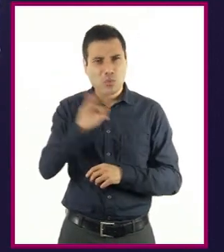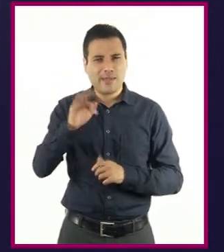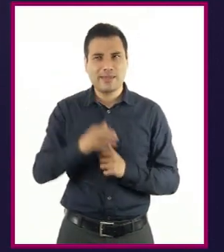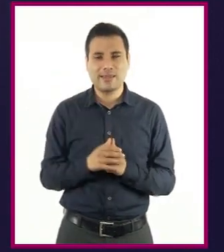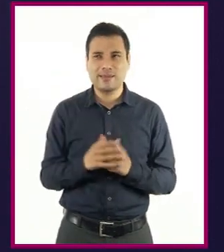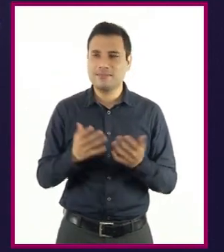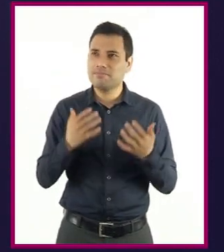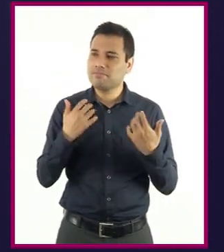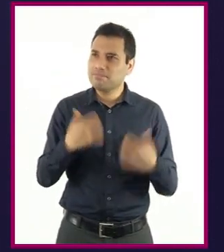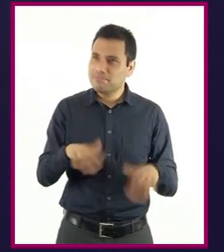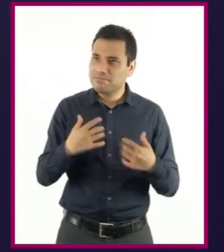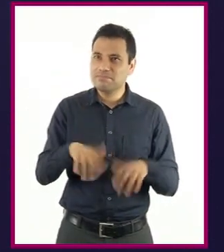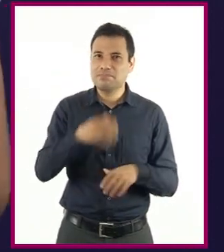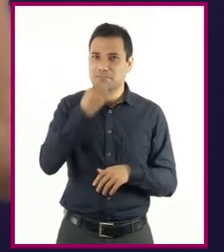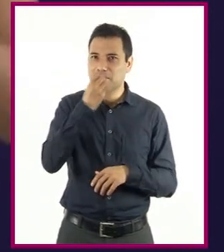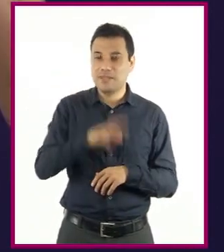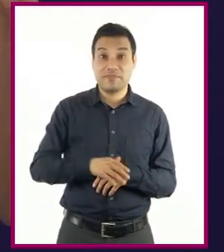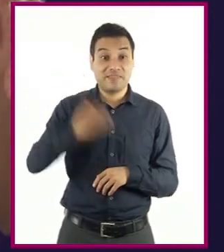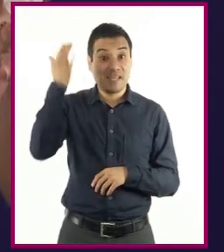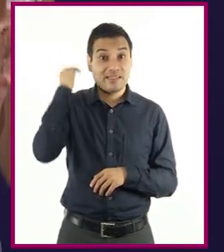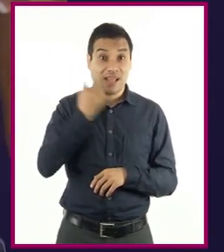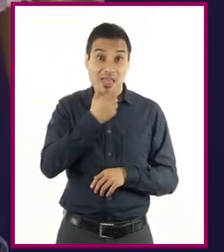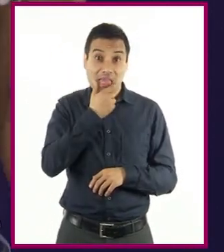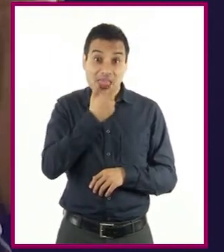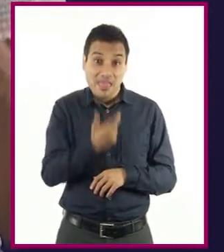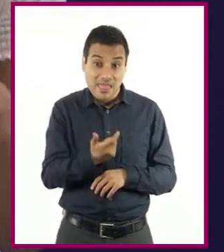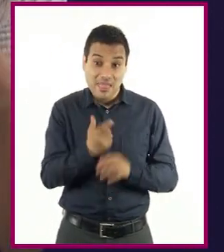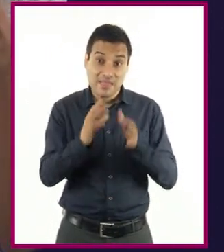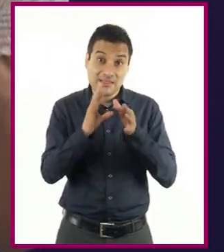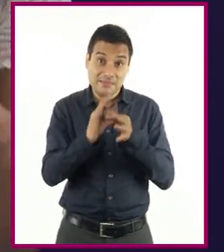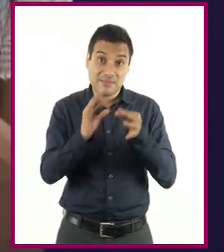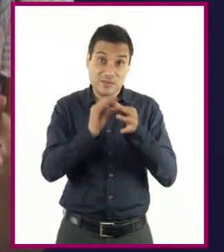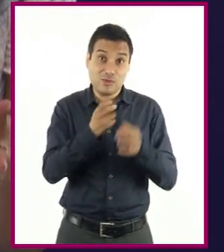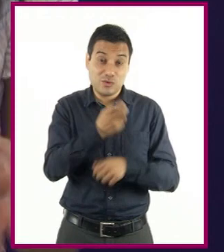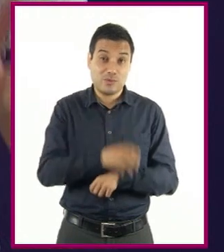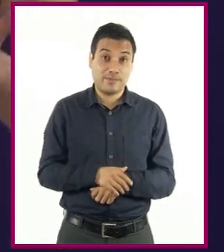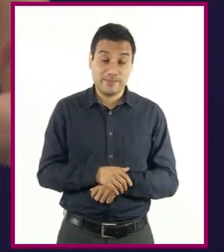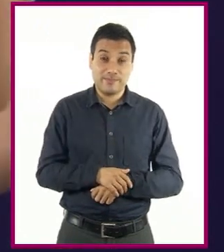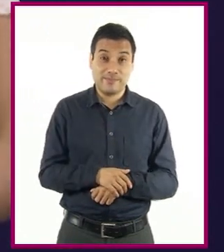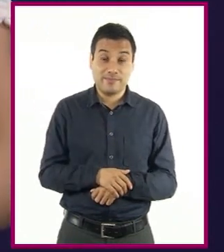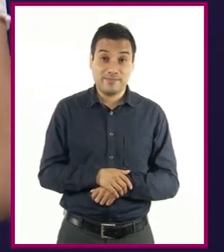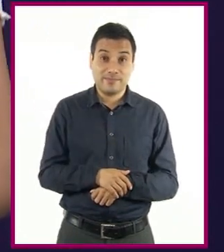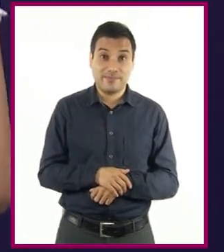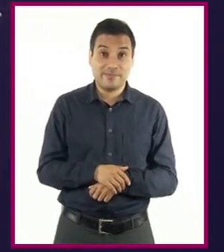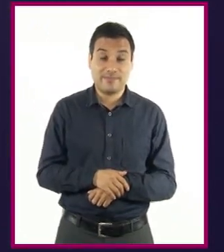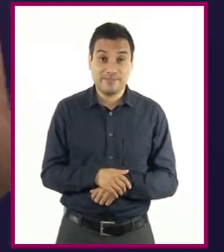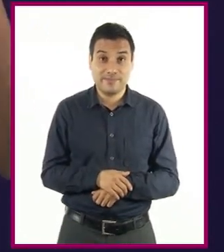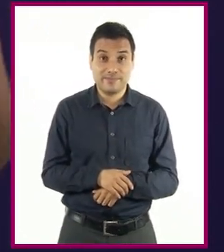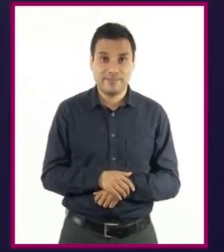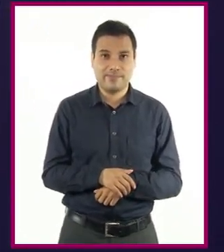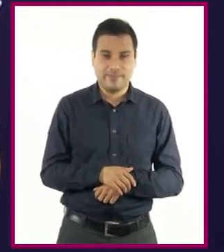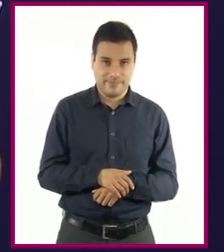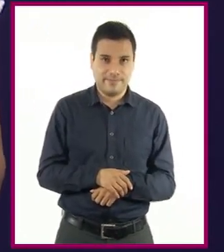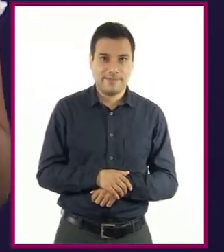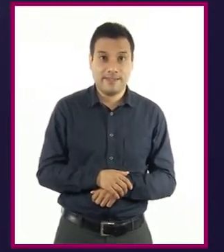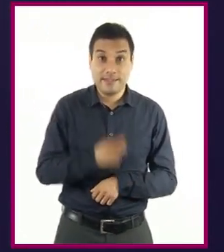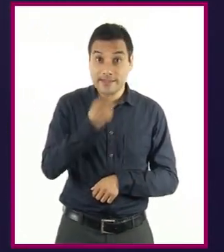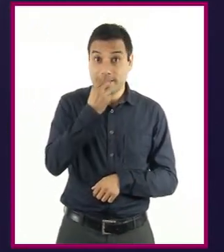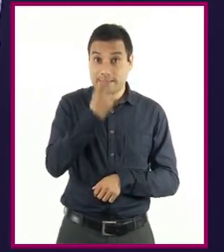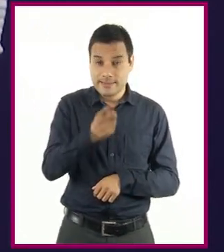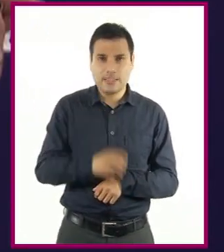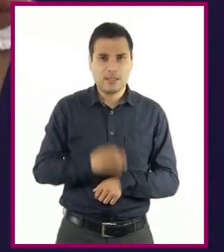las ideas que planteaba Albert Einstein relacionados con la cuarta dimensión, que justo corresponde al